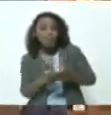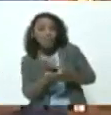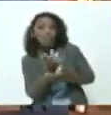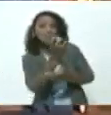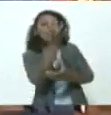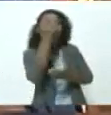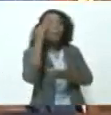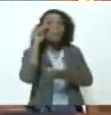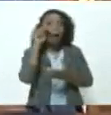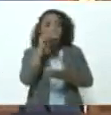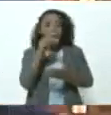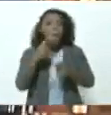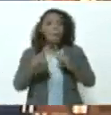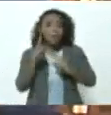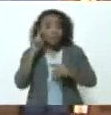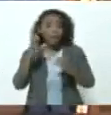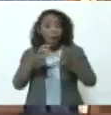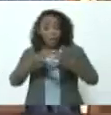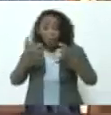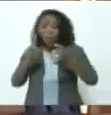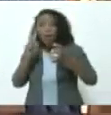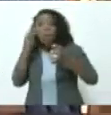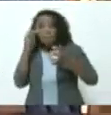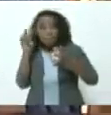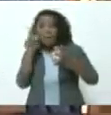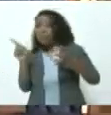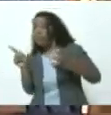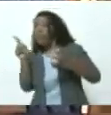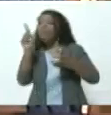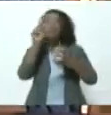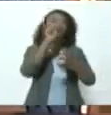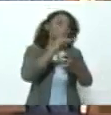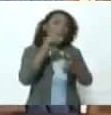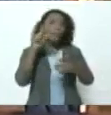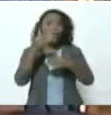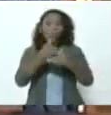el trazo de la bala de cañón. Todo eso es postproducción.